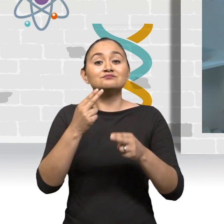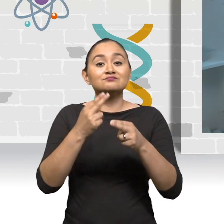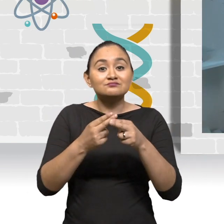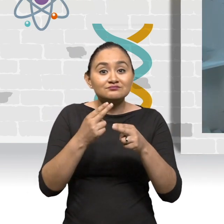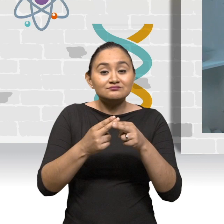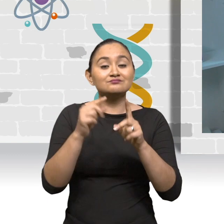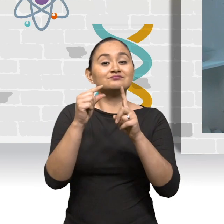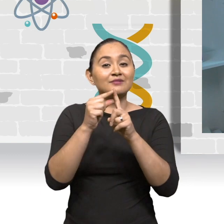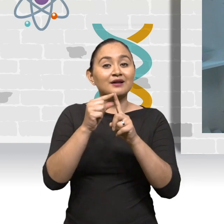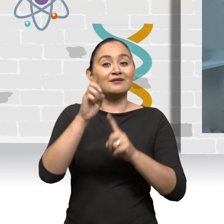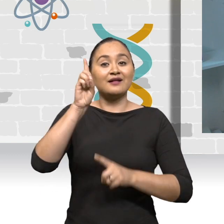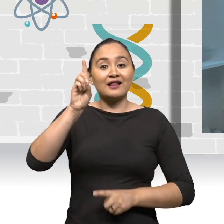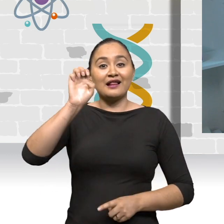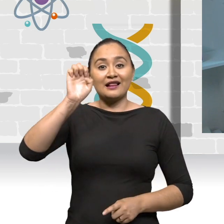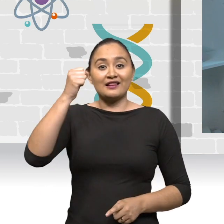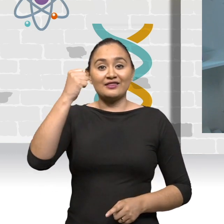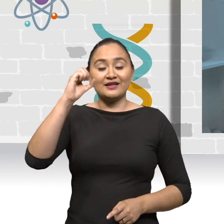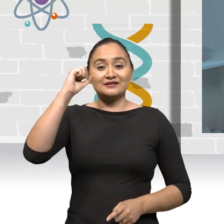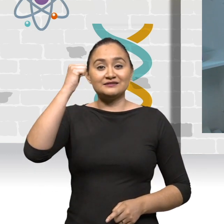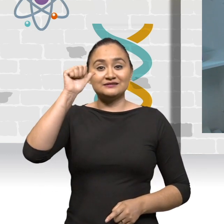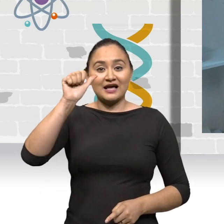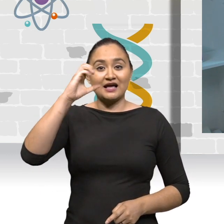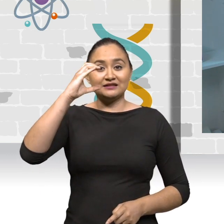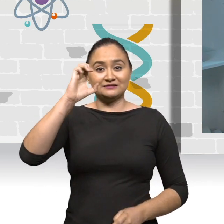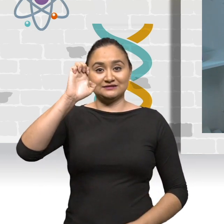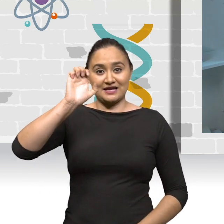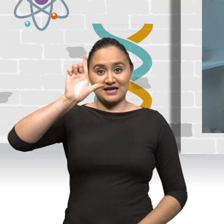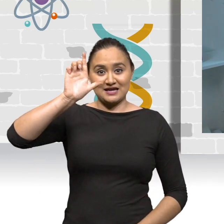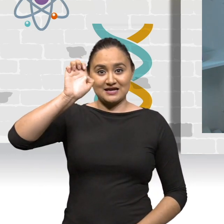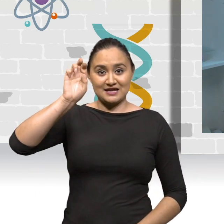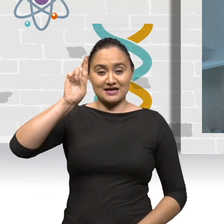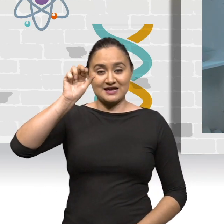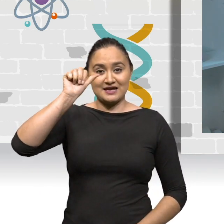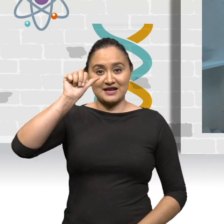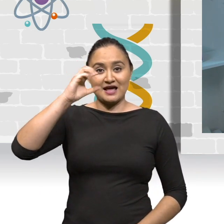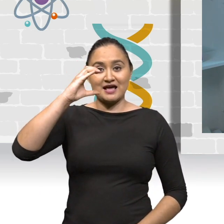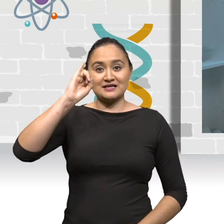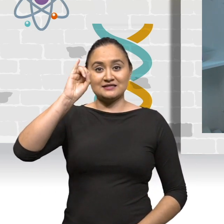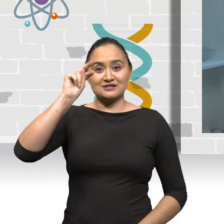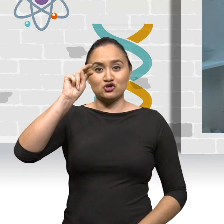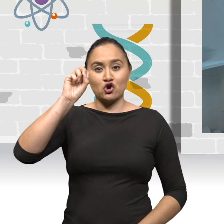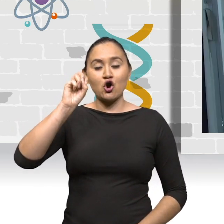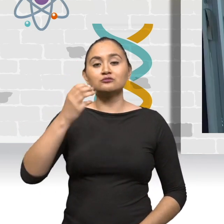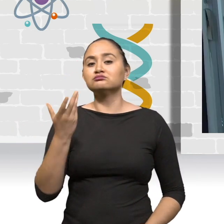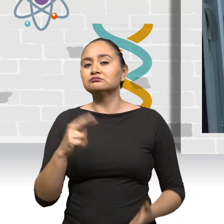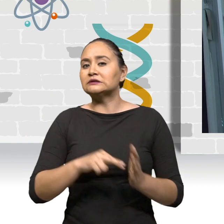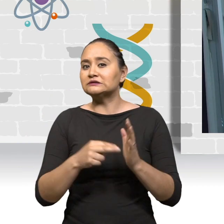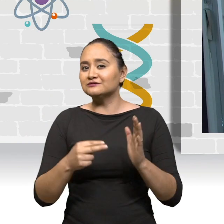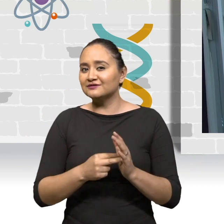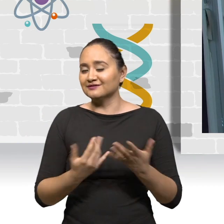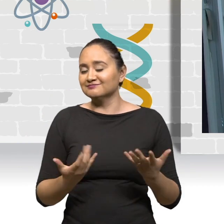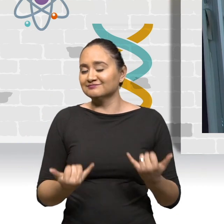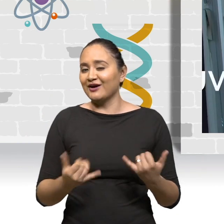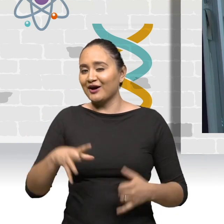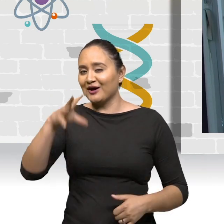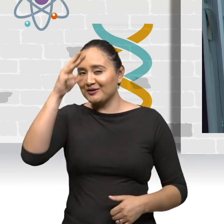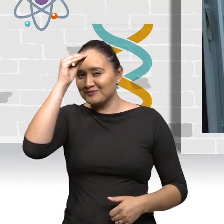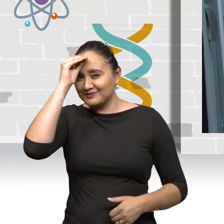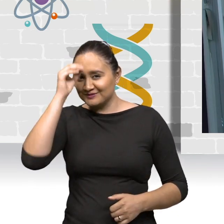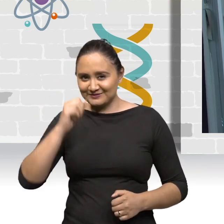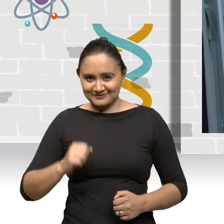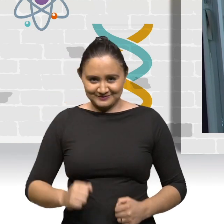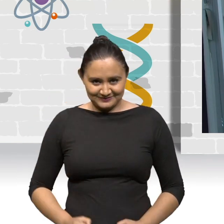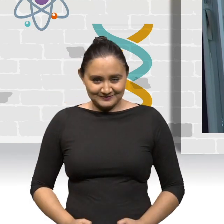de desaceleración y a diferenciar entre un movimiento acelerado y uno retardado. Y recuerda que el